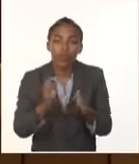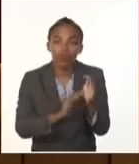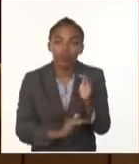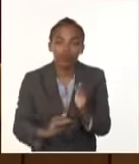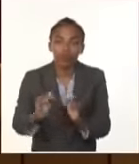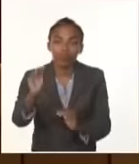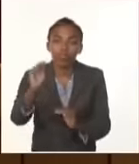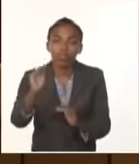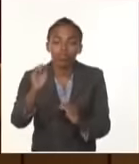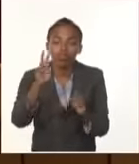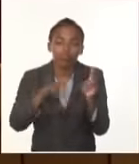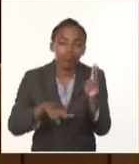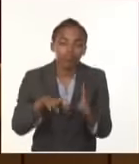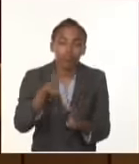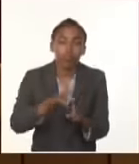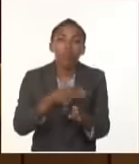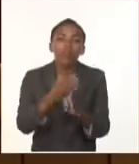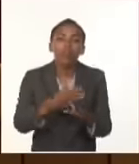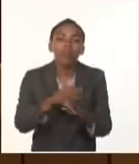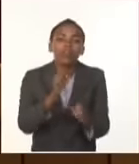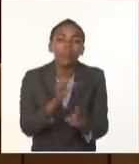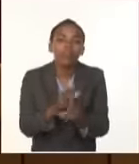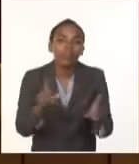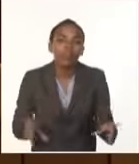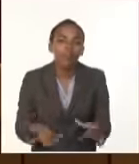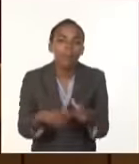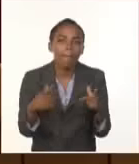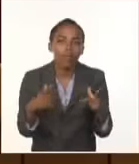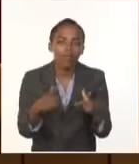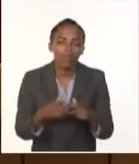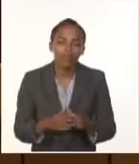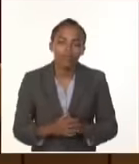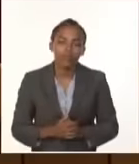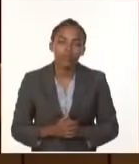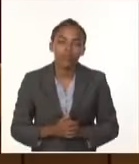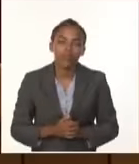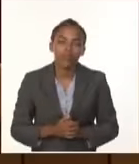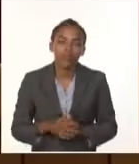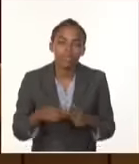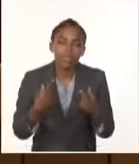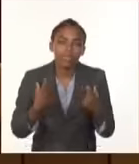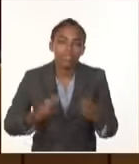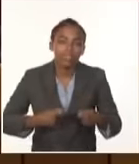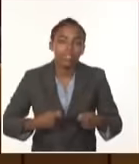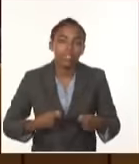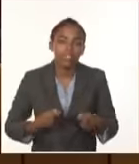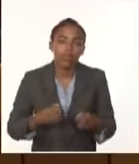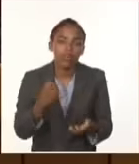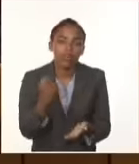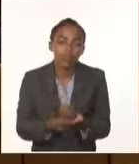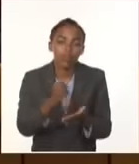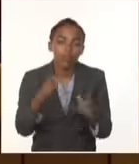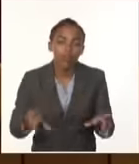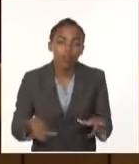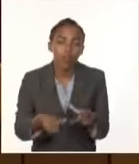pasar a las acciones. Debemos hacer que se cumpla lo aprobado, definiendo bien los objetivos, preparando